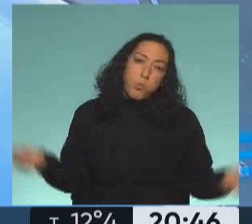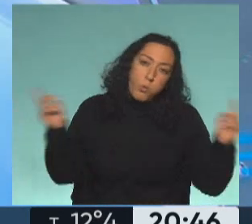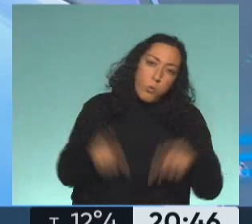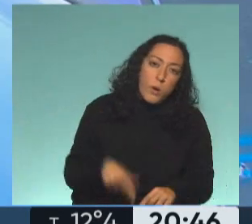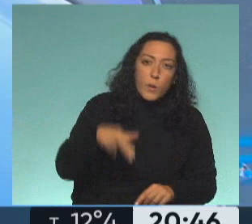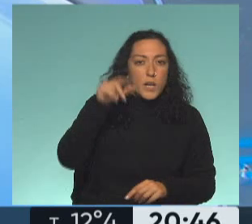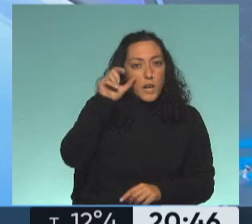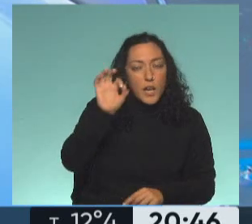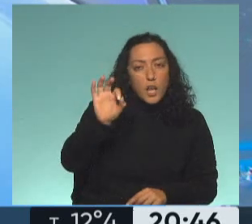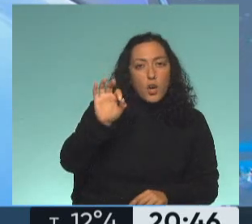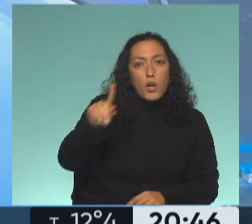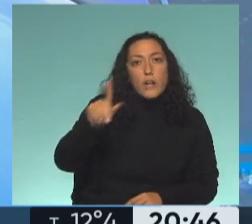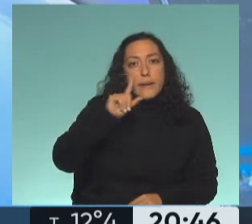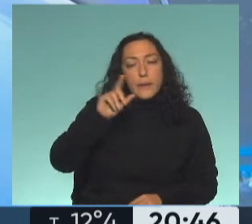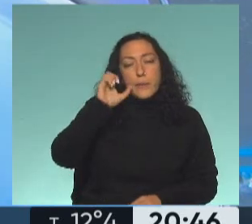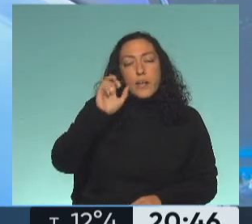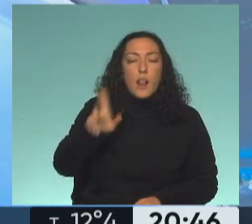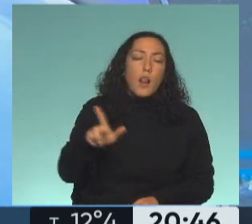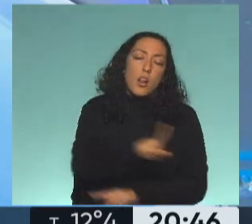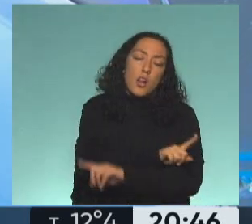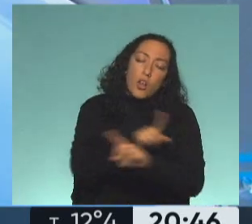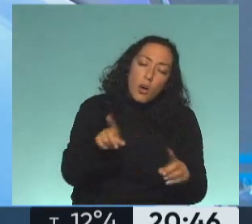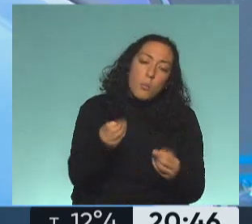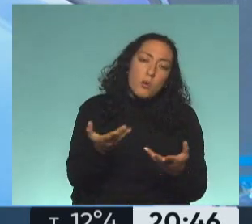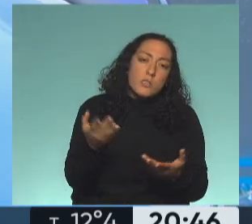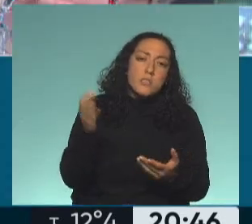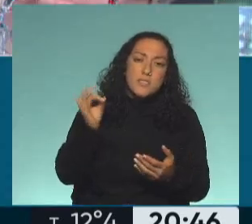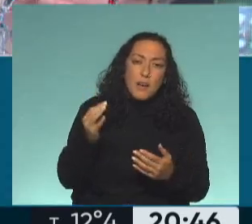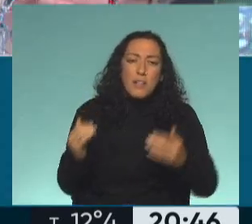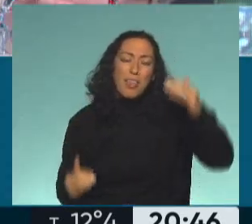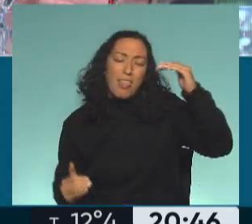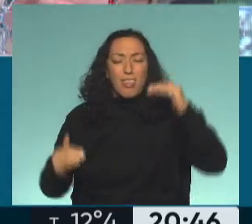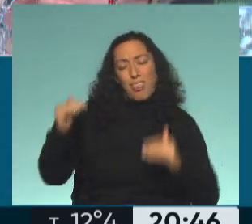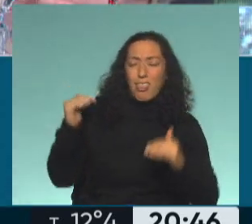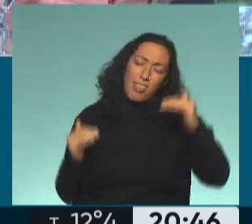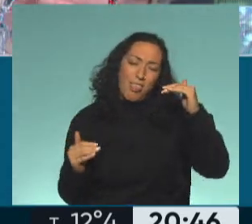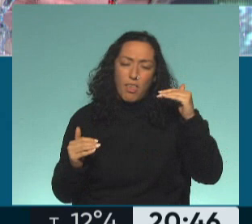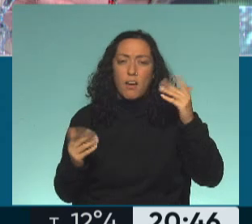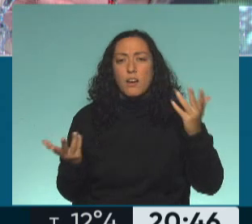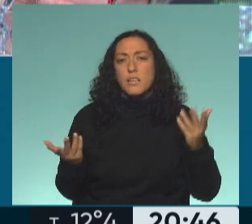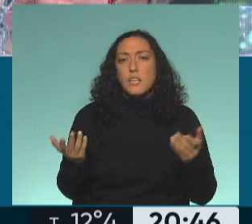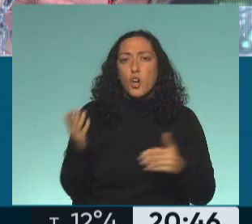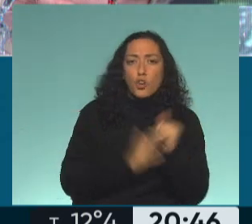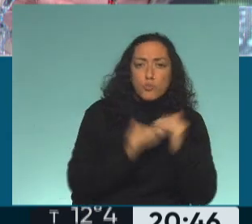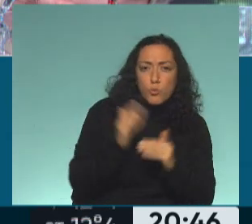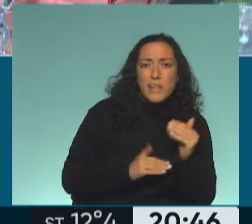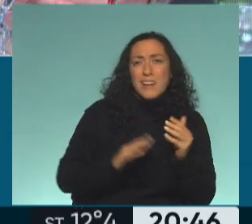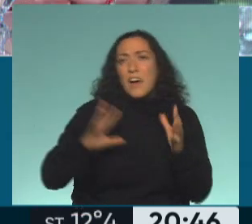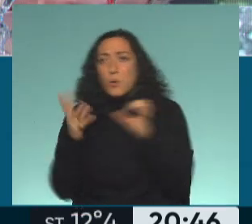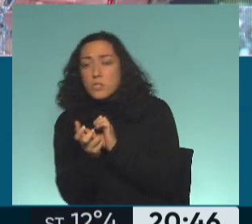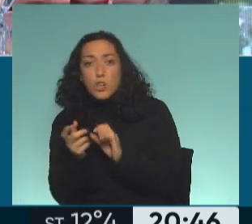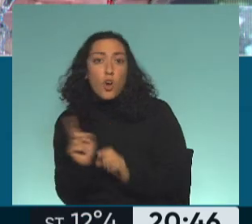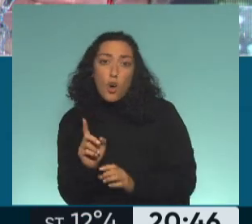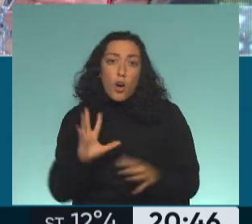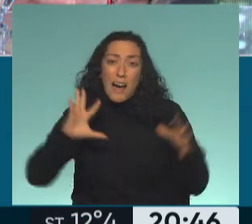neoliberal, porque después vos sabés que el desequilibrio que hay entre destruir y construir es enorme. Se